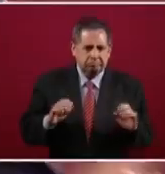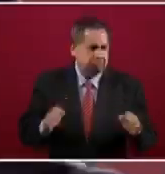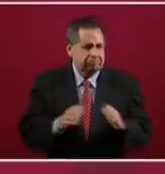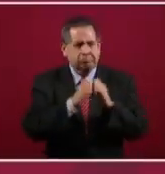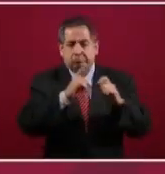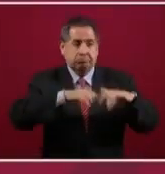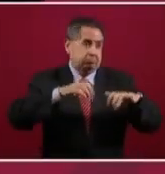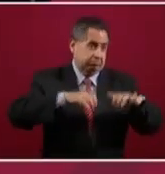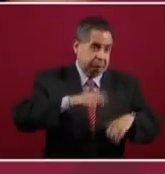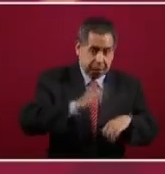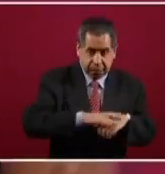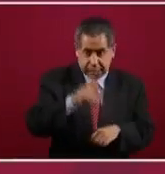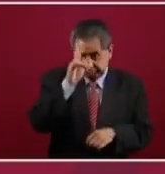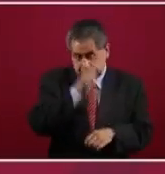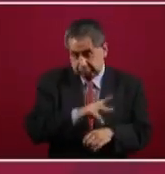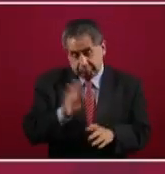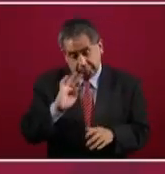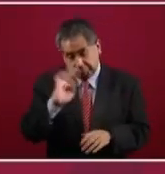llovía más y